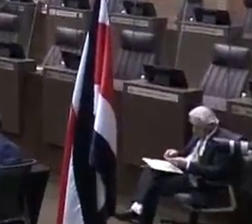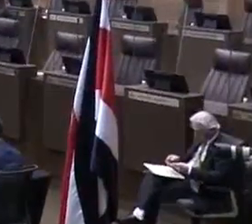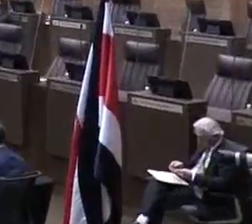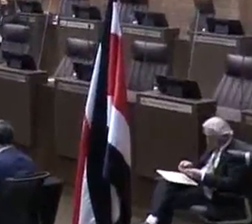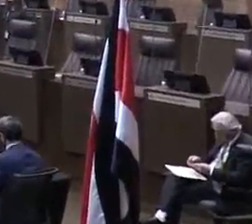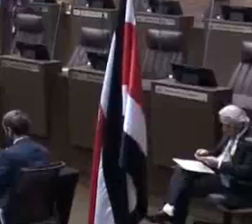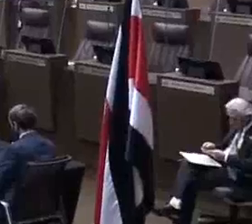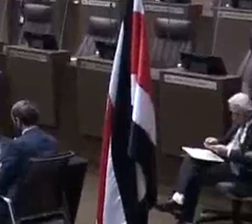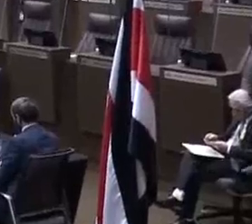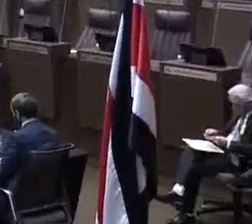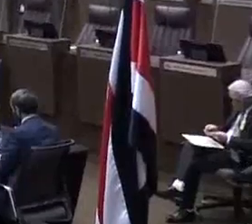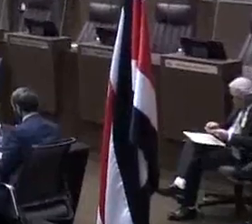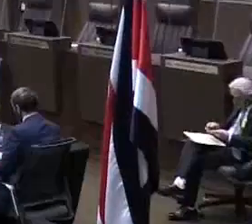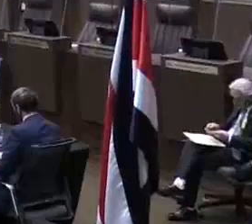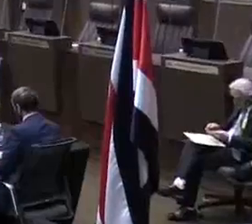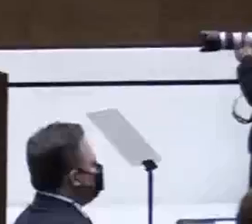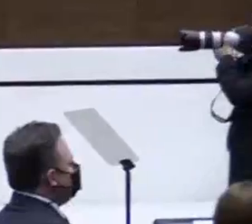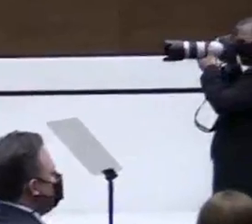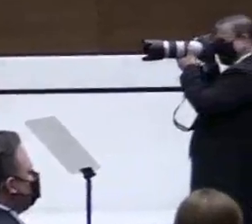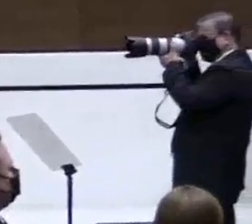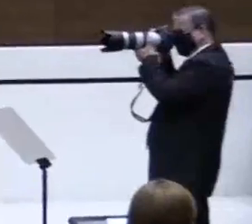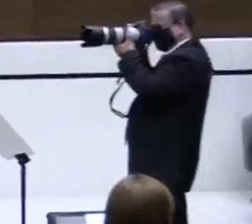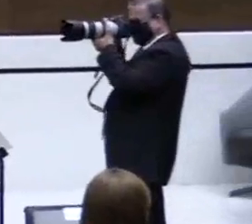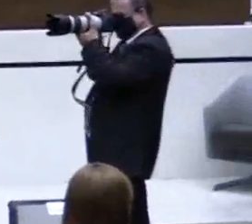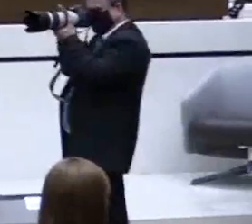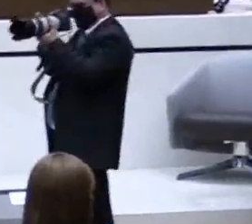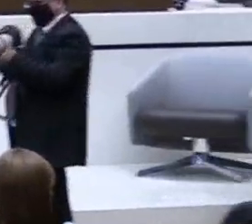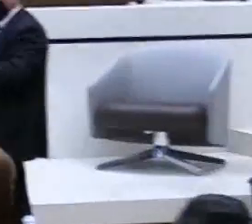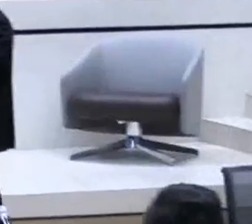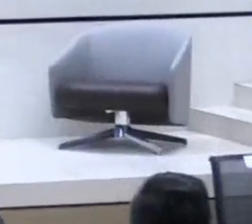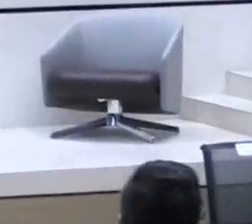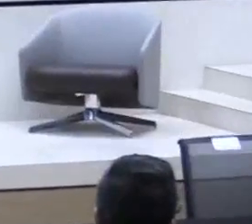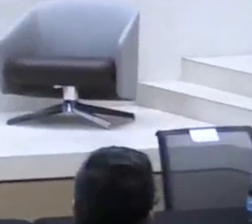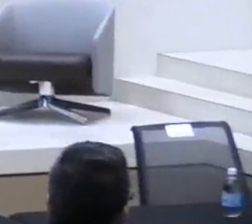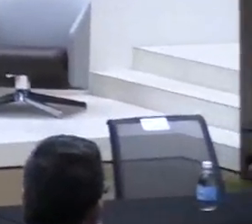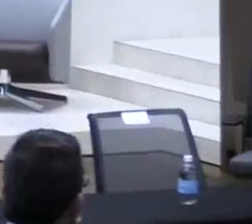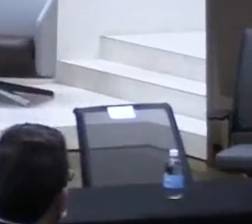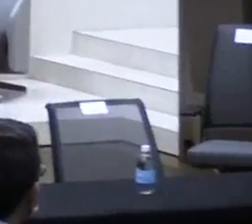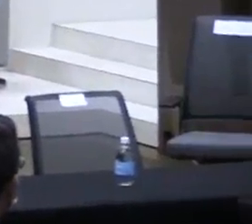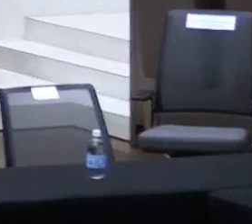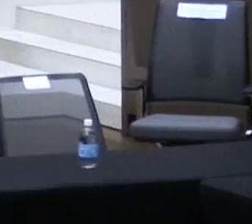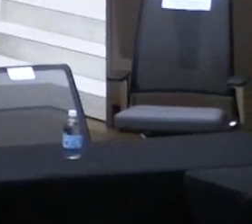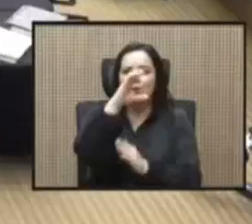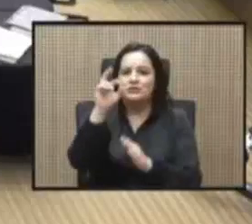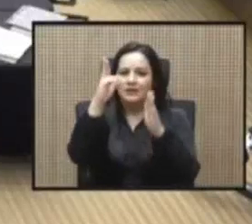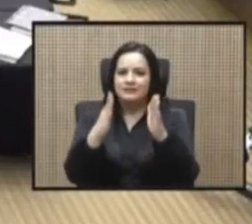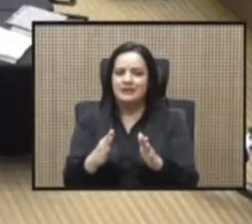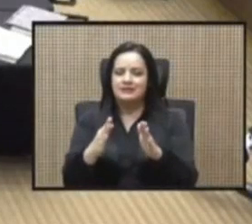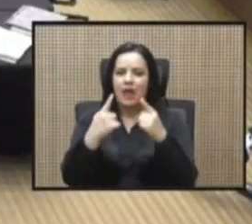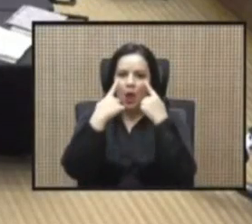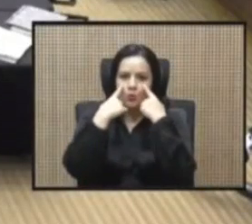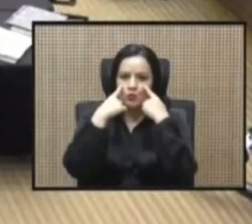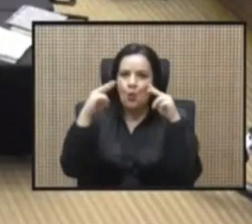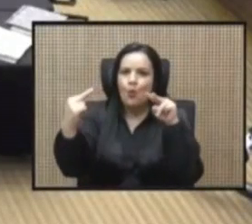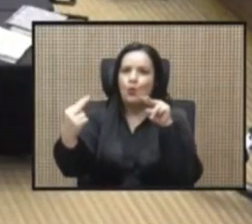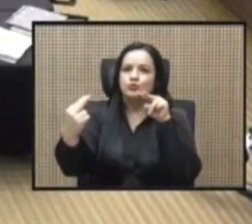centraban en su artículo número 7 el artículo indicaba que las instituciones de la administración pública central y descentralizada debían